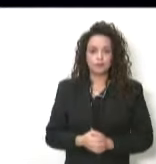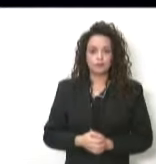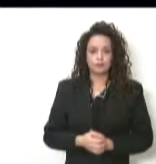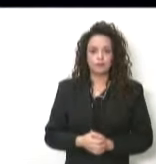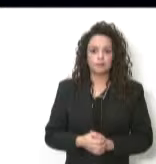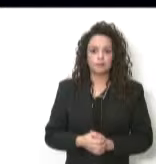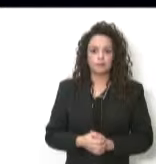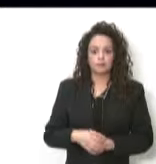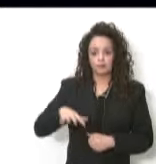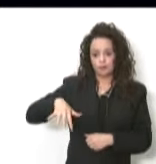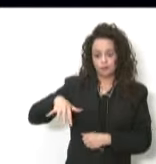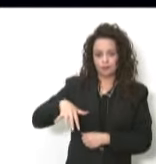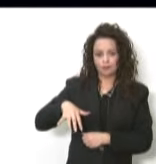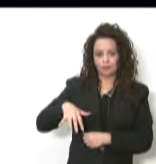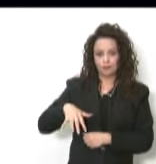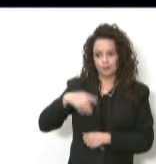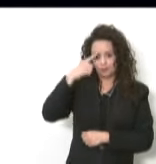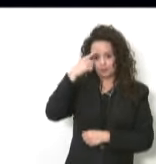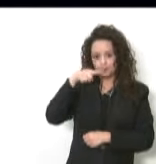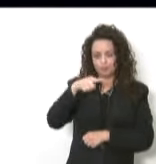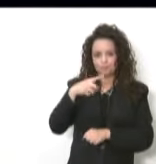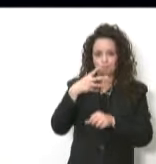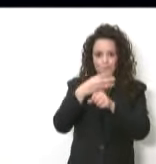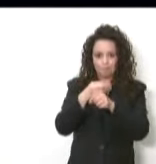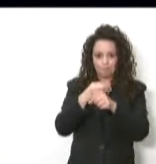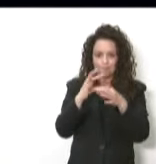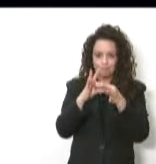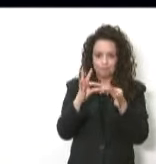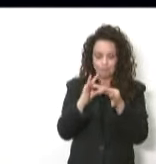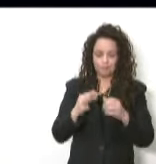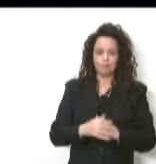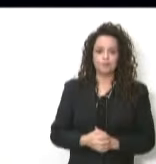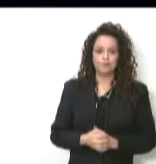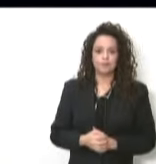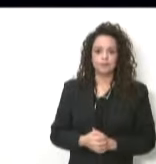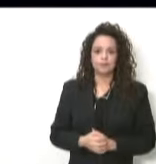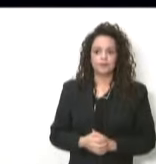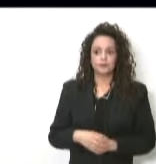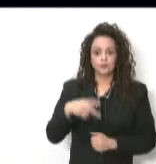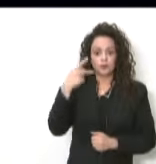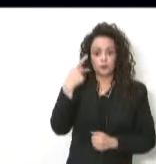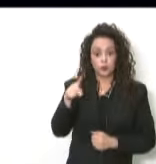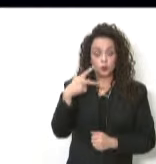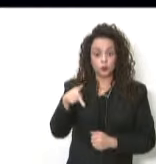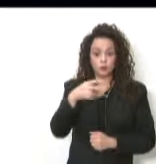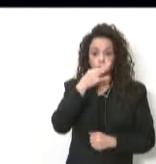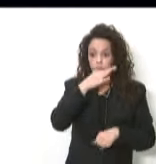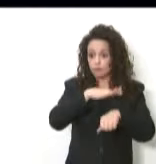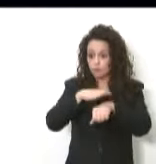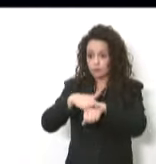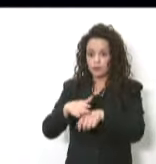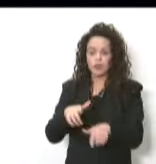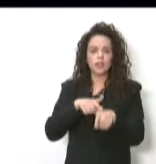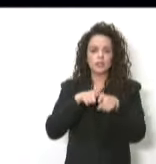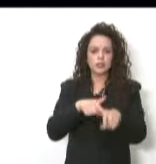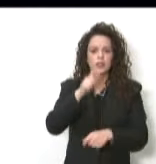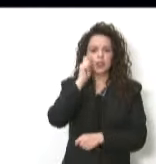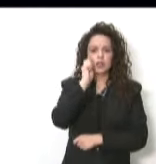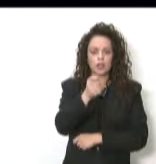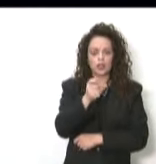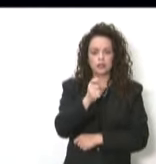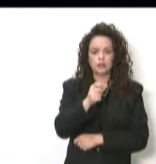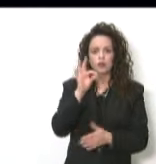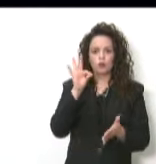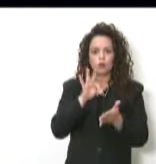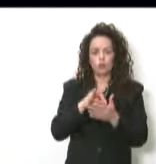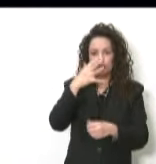resolución mencionada. Comisionado, conforme a su instrucción, continuaremos con el punto número 5